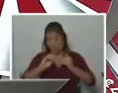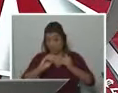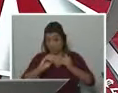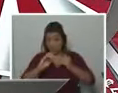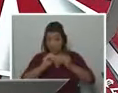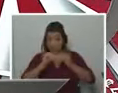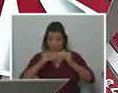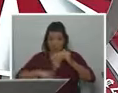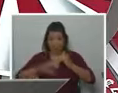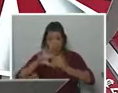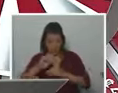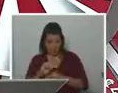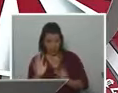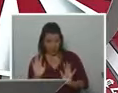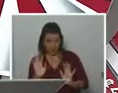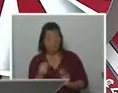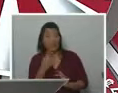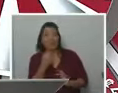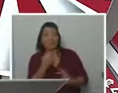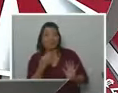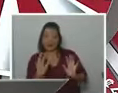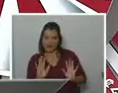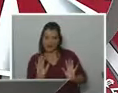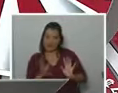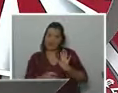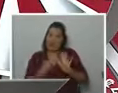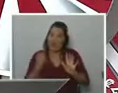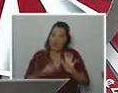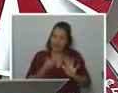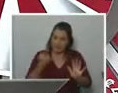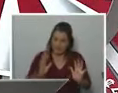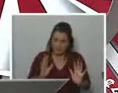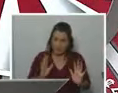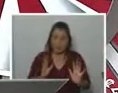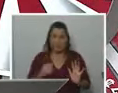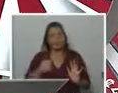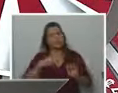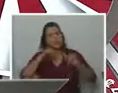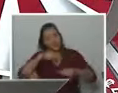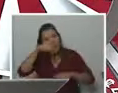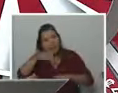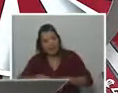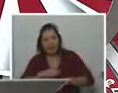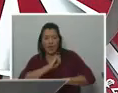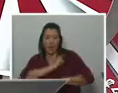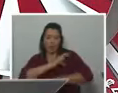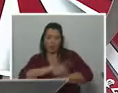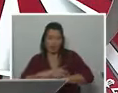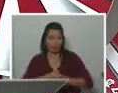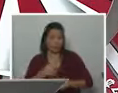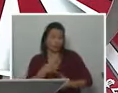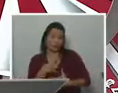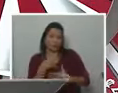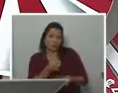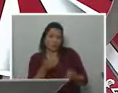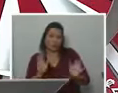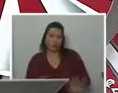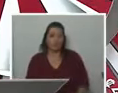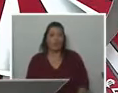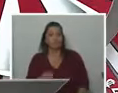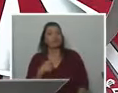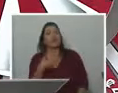dicen que, Meli, dicen, ¿verdad?, que a veces a uno, ¿verdad?, que está aquí en la Junta, de ahí no ve que me confié. Pasé a